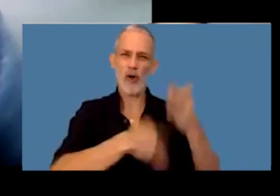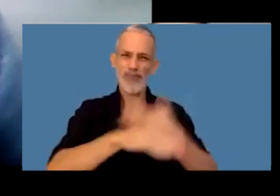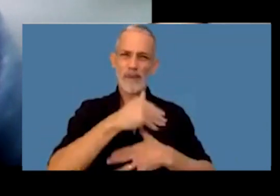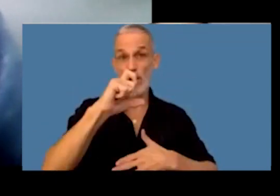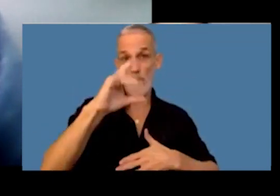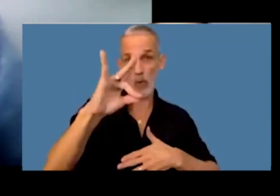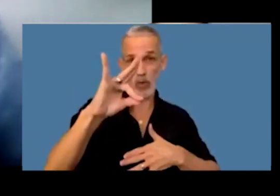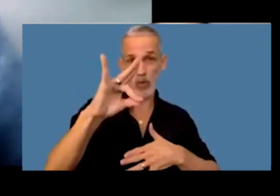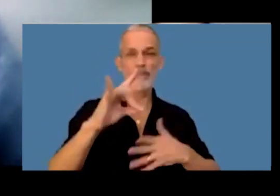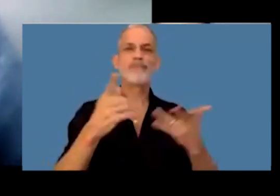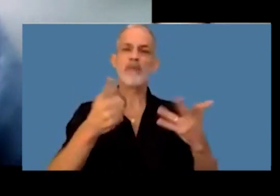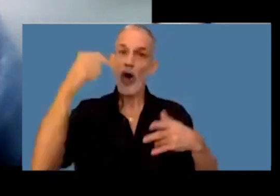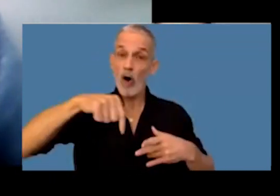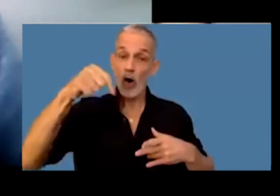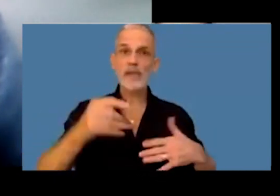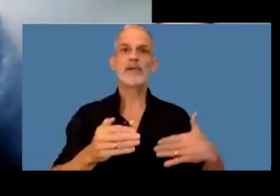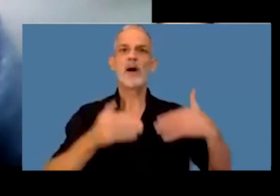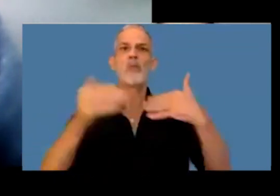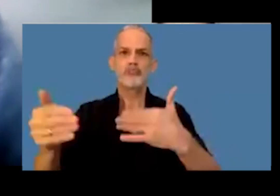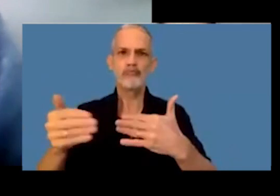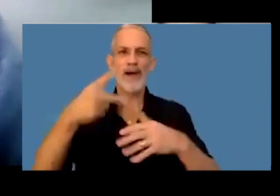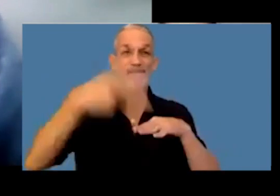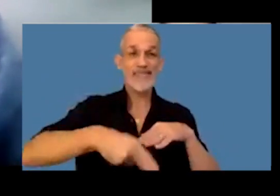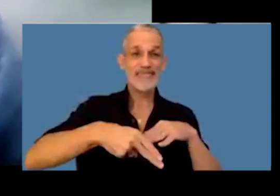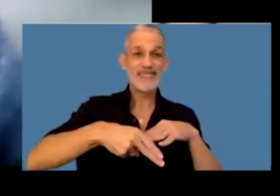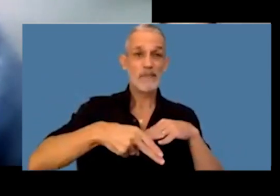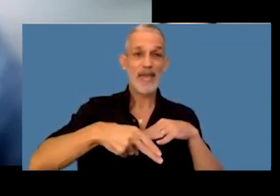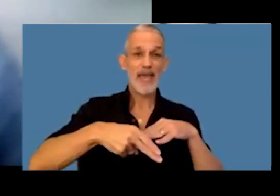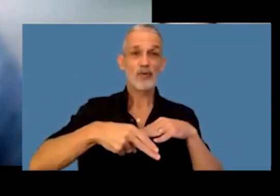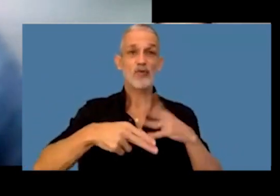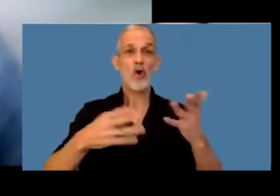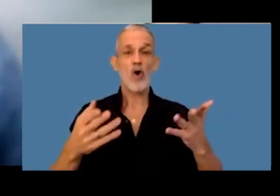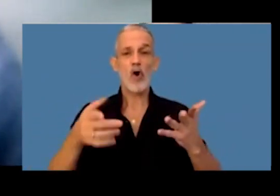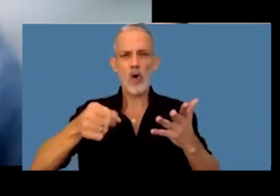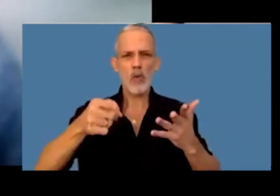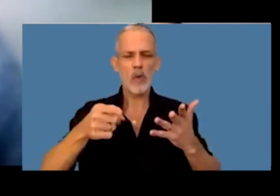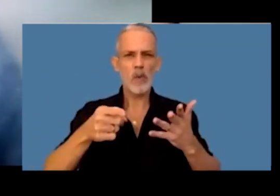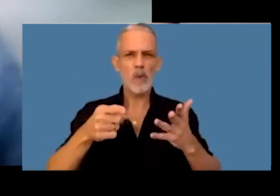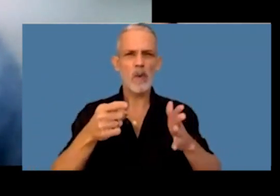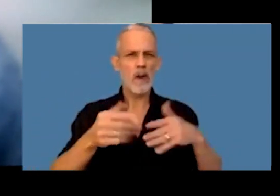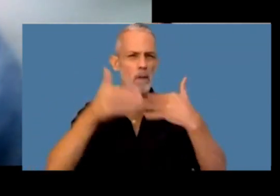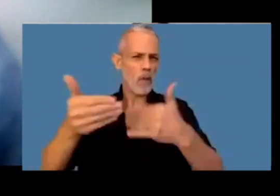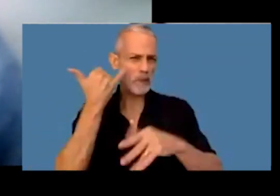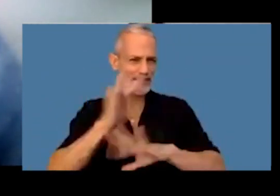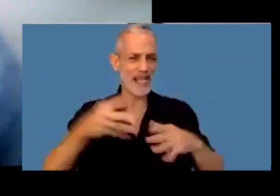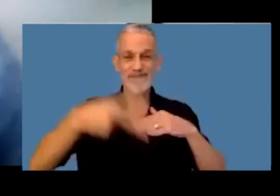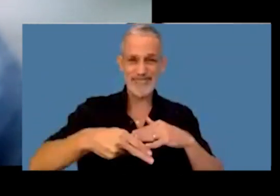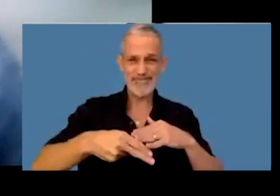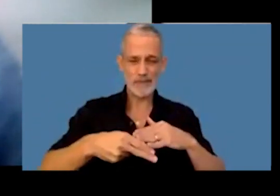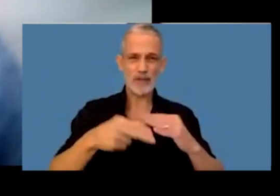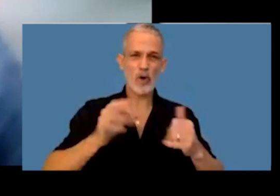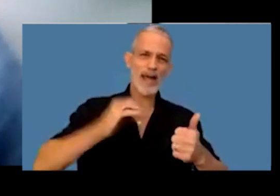día estamos prorrogando tanto los vencimientos del 2020 como del 2021, y estamos trabajando también para mejorar que sea